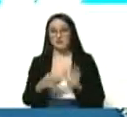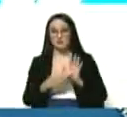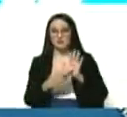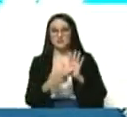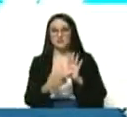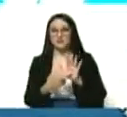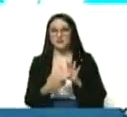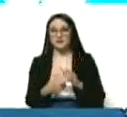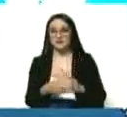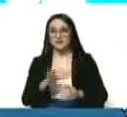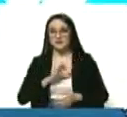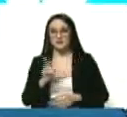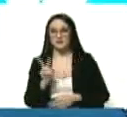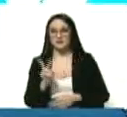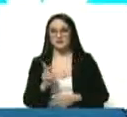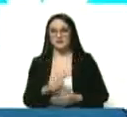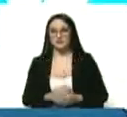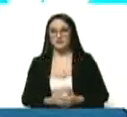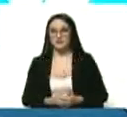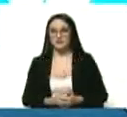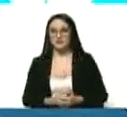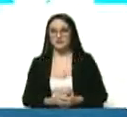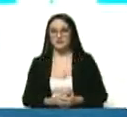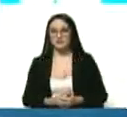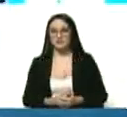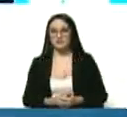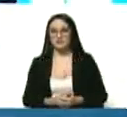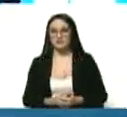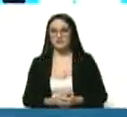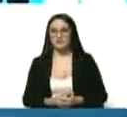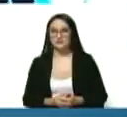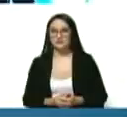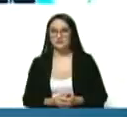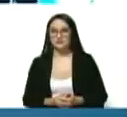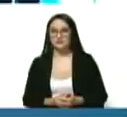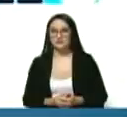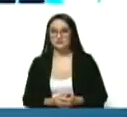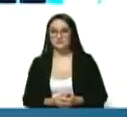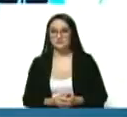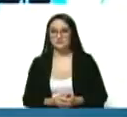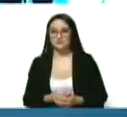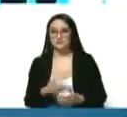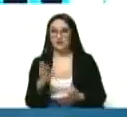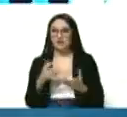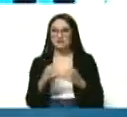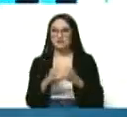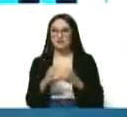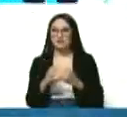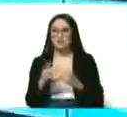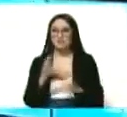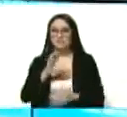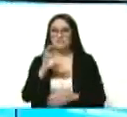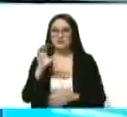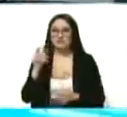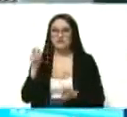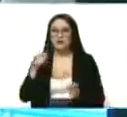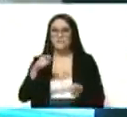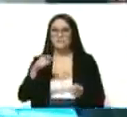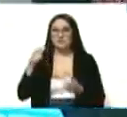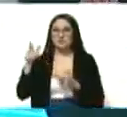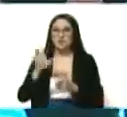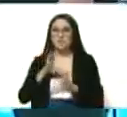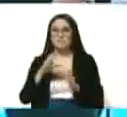de la República Bolivariana de Venezuela ante lo que es la Organización de Países Exportadores de Petróleo. Un